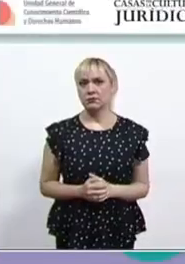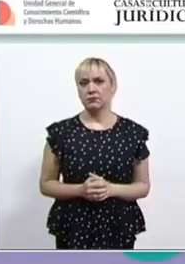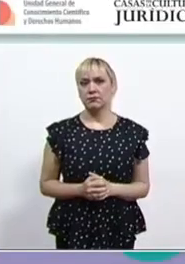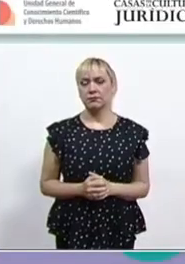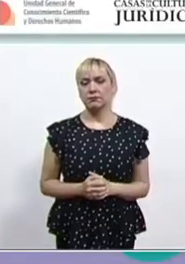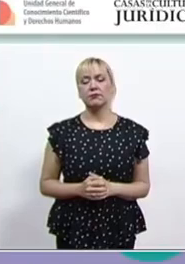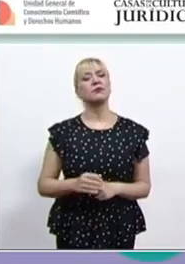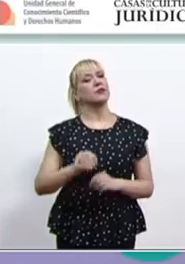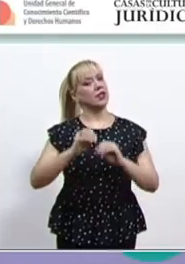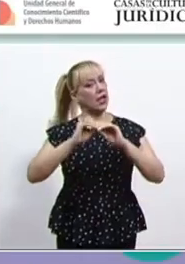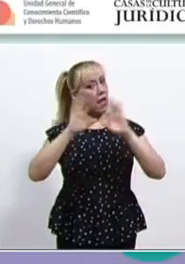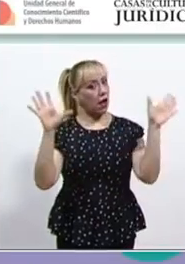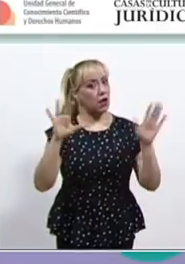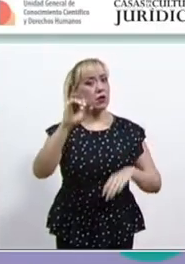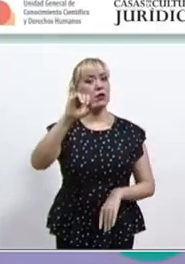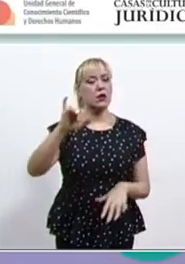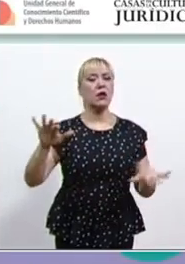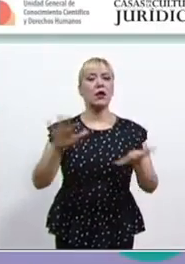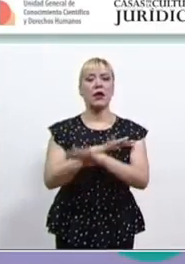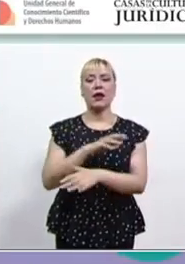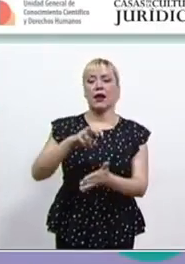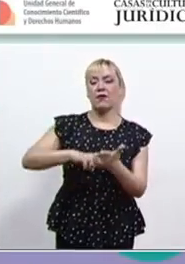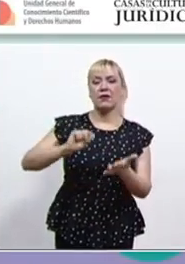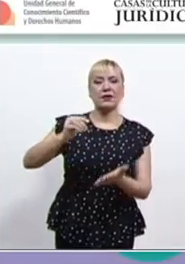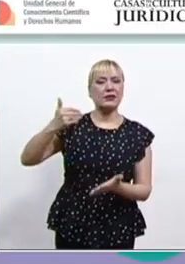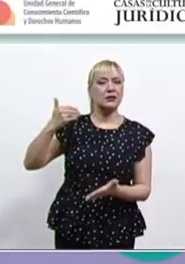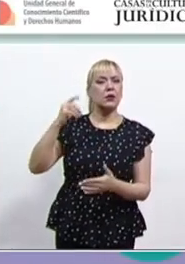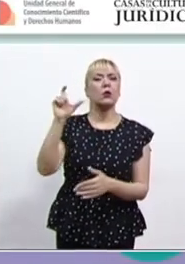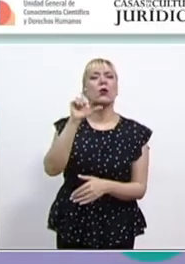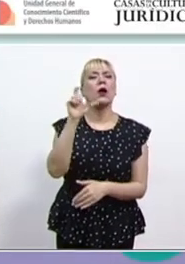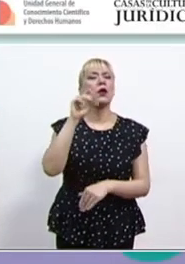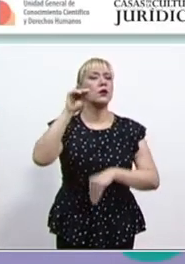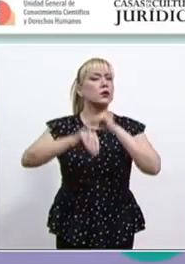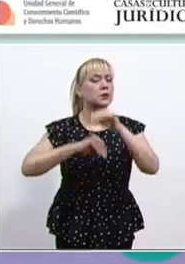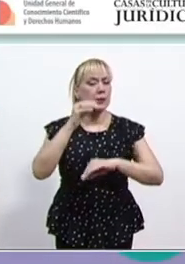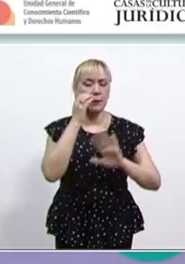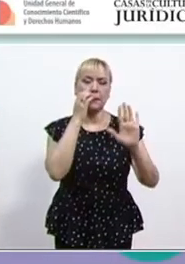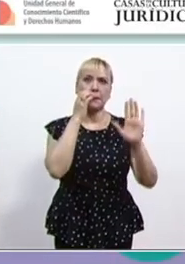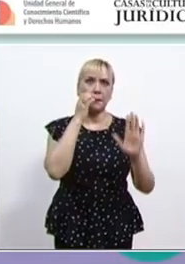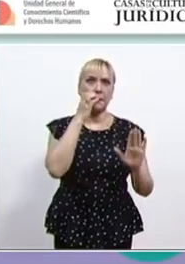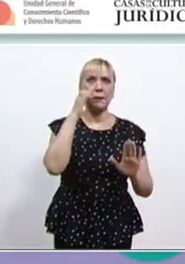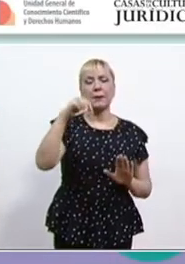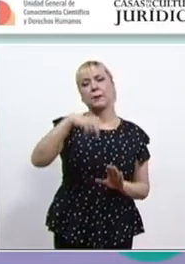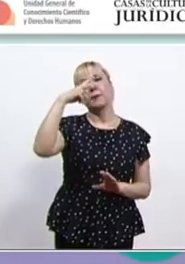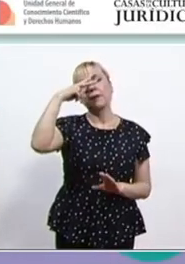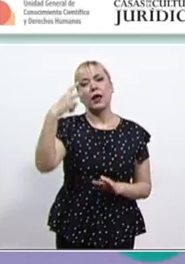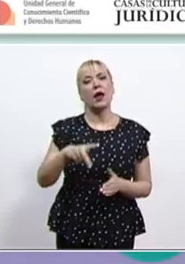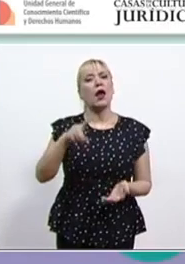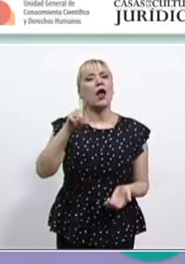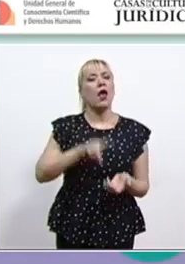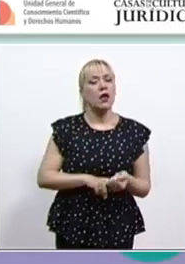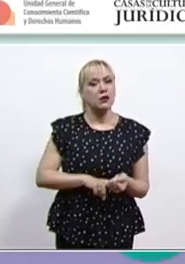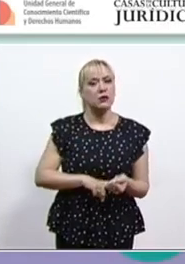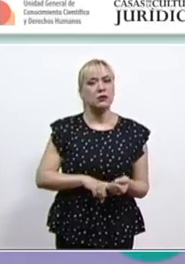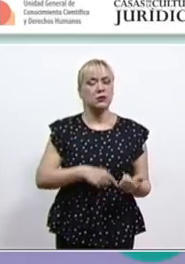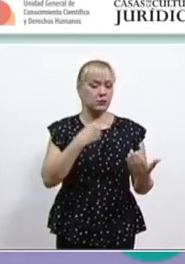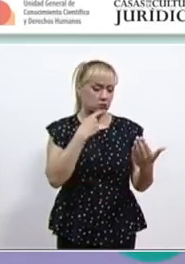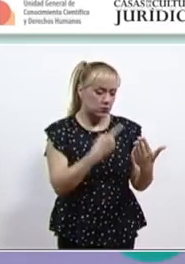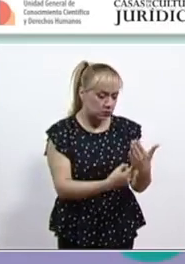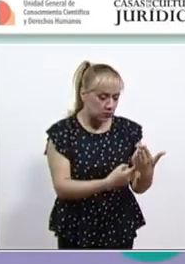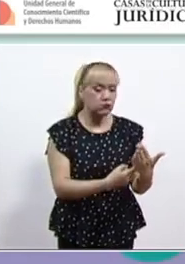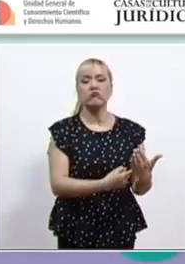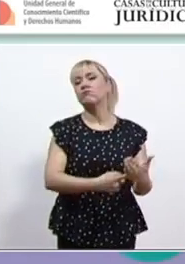Y por supuesto, la reforma más reciente es la del Código de Procedimientos mexicano, que también nos ayuda a